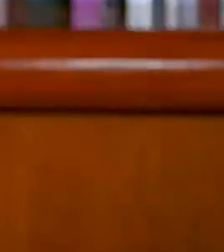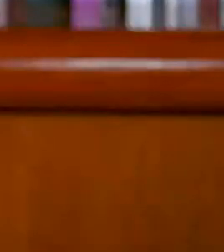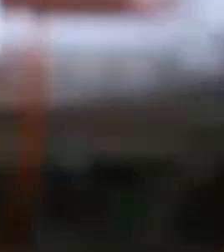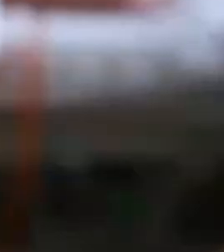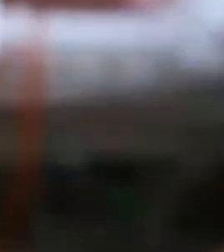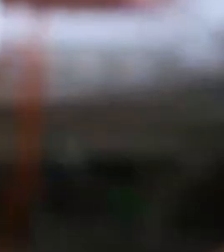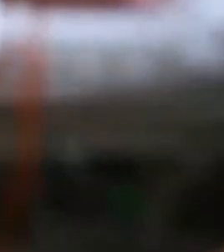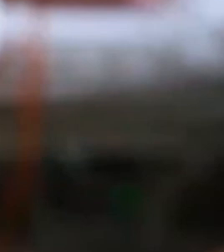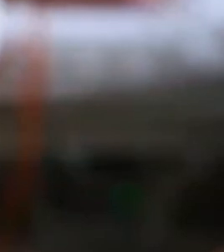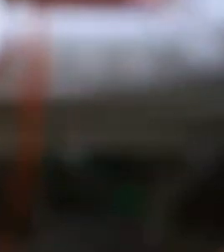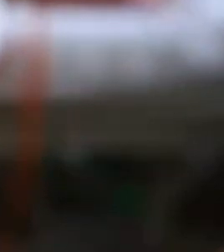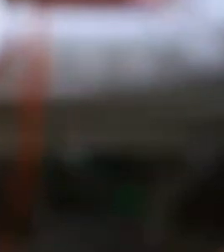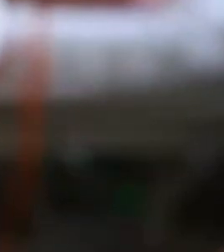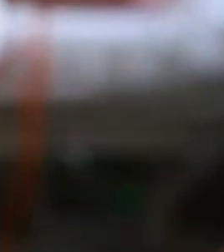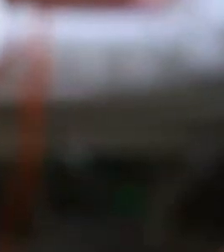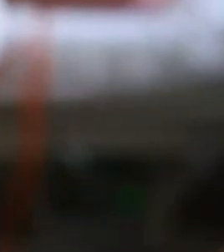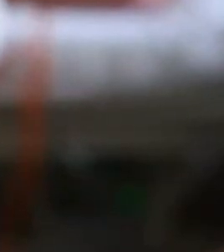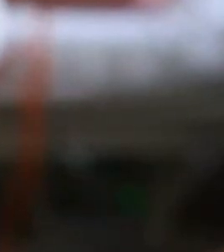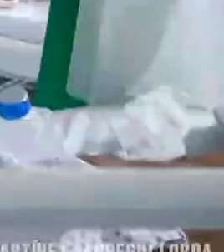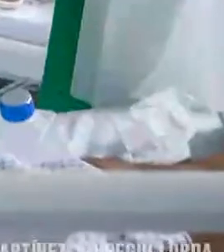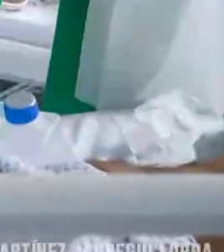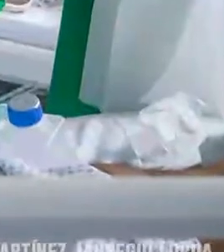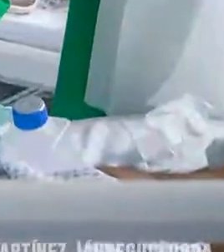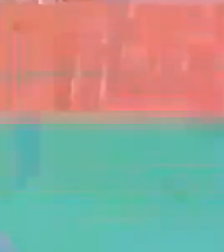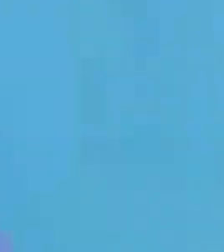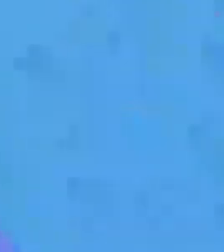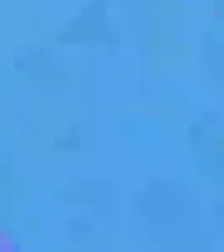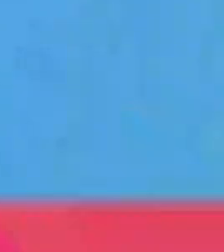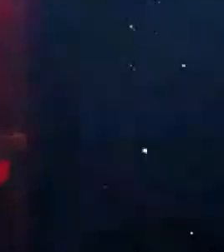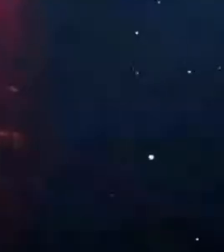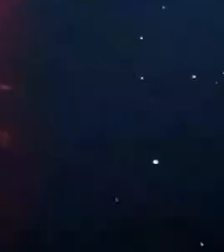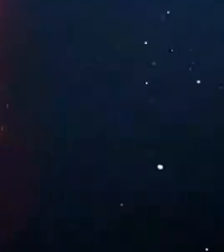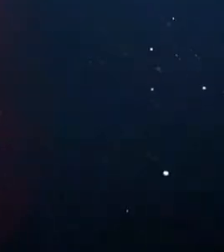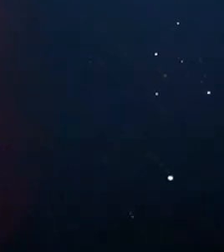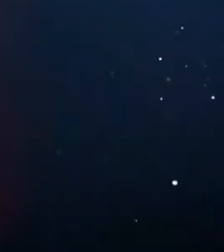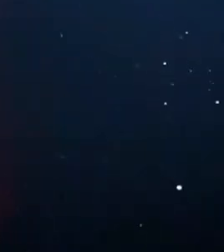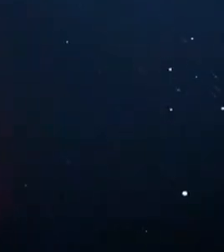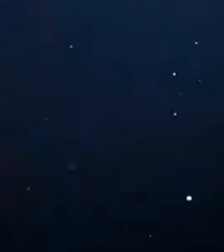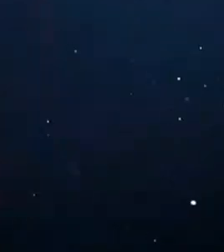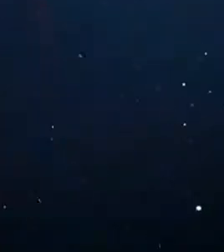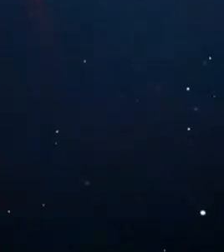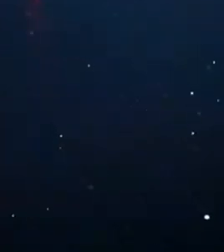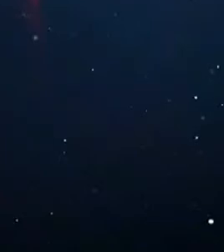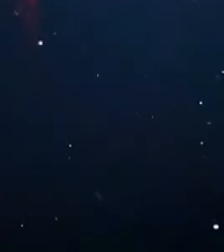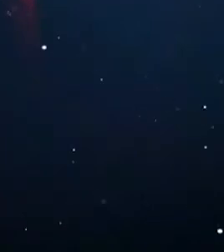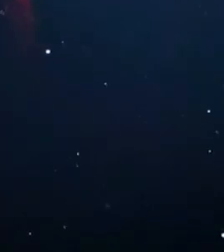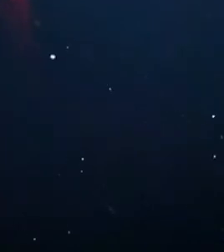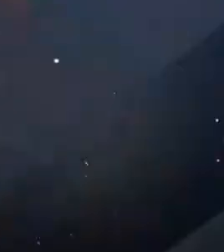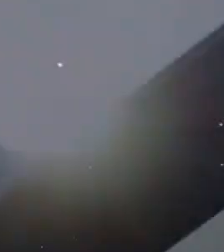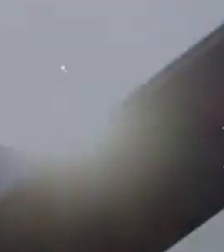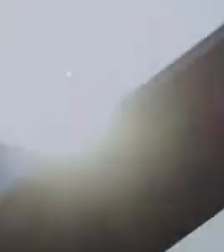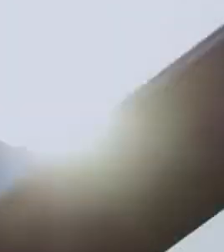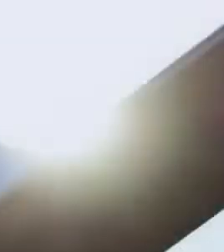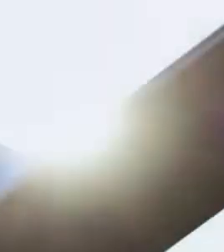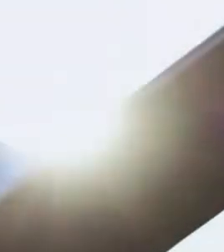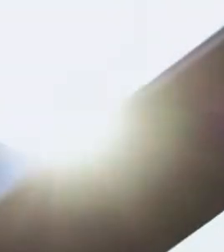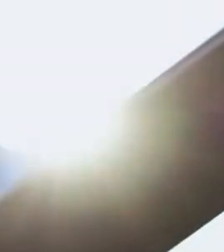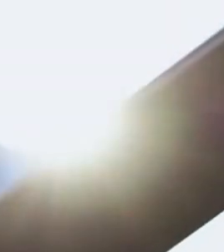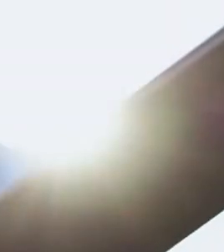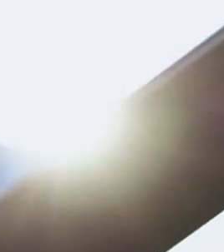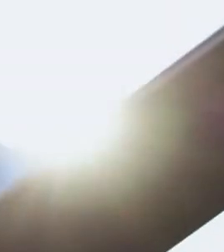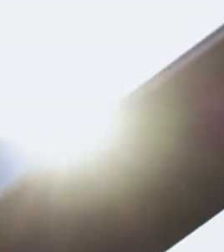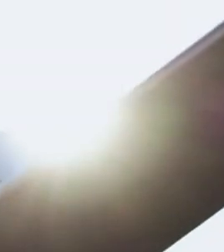Jóvenes que se encargan de tomar decisiones para marcar una clara diferencia. El comportamiento durante pandemia no puede ser